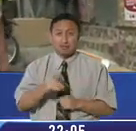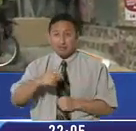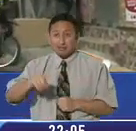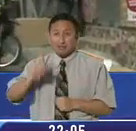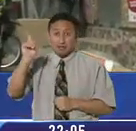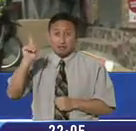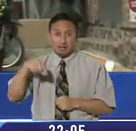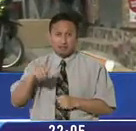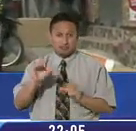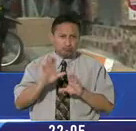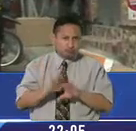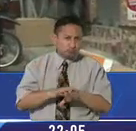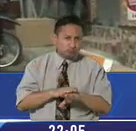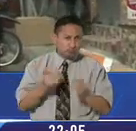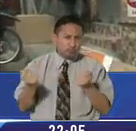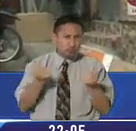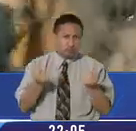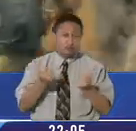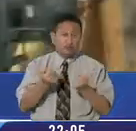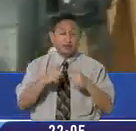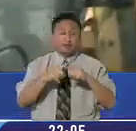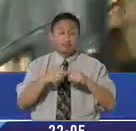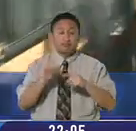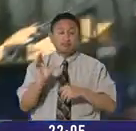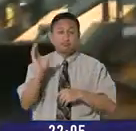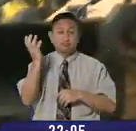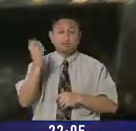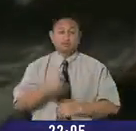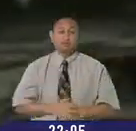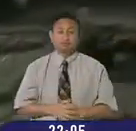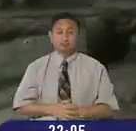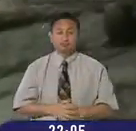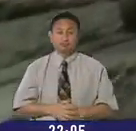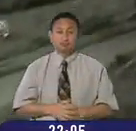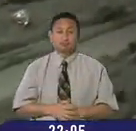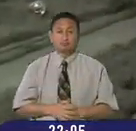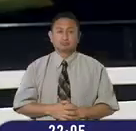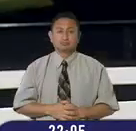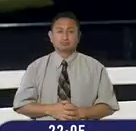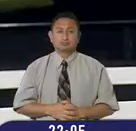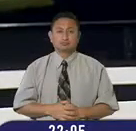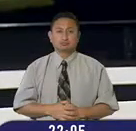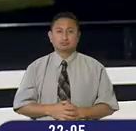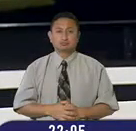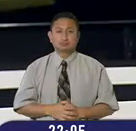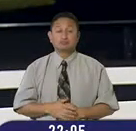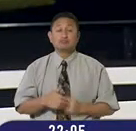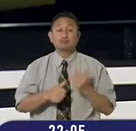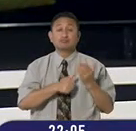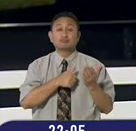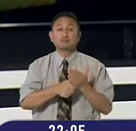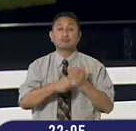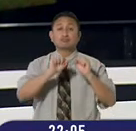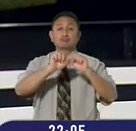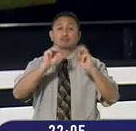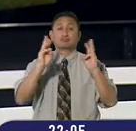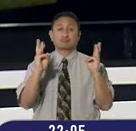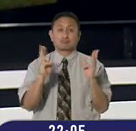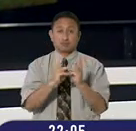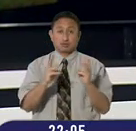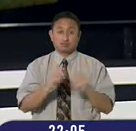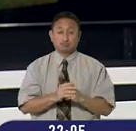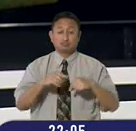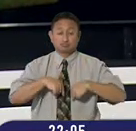parte superior. Todo depende de las condiciones climáticas. Informo, Marín Caramillo. El Ministerio de Inclusión Económica y